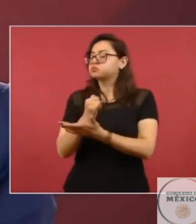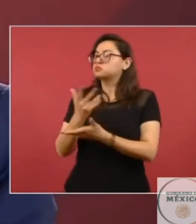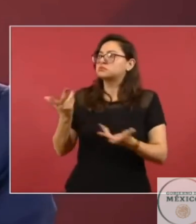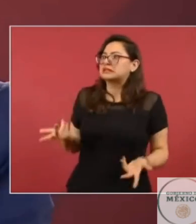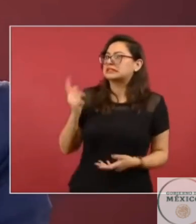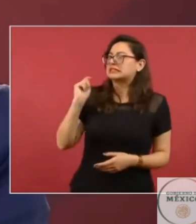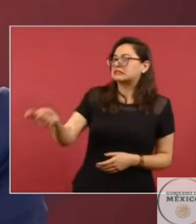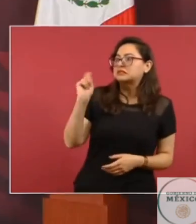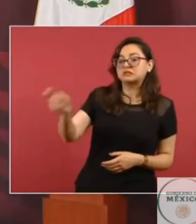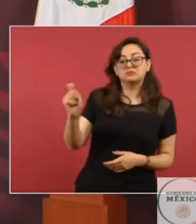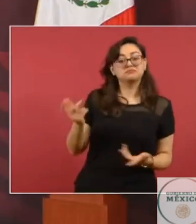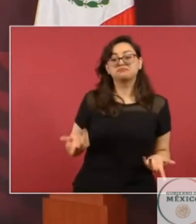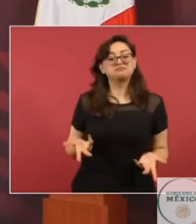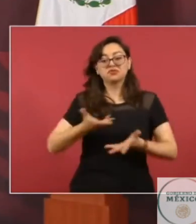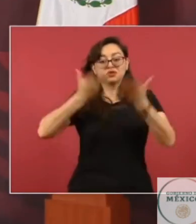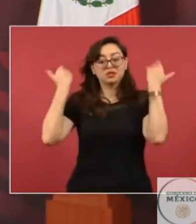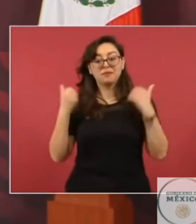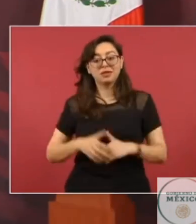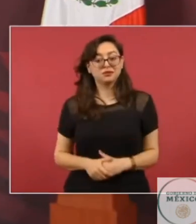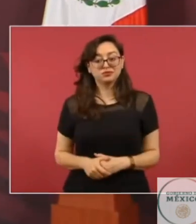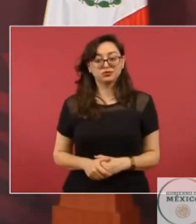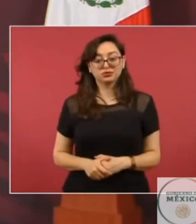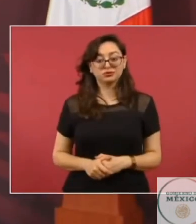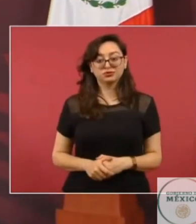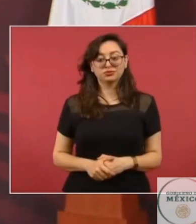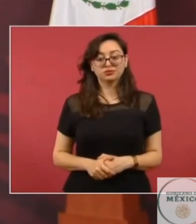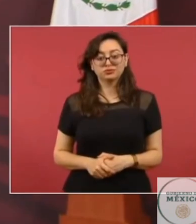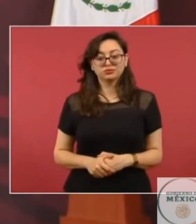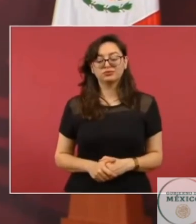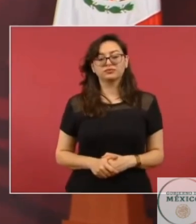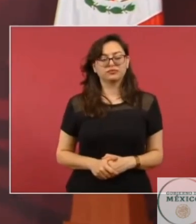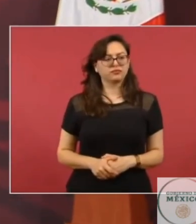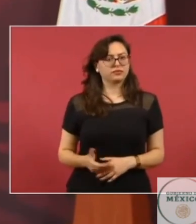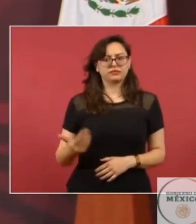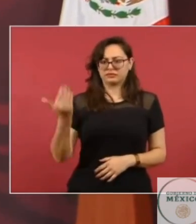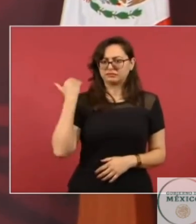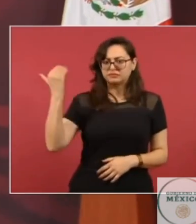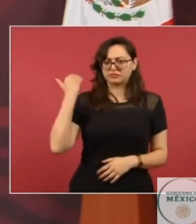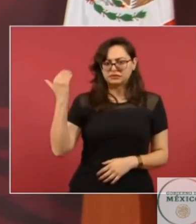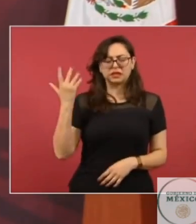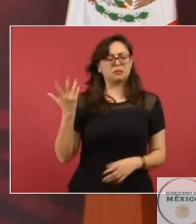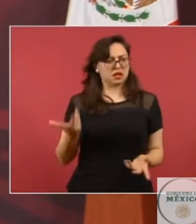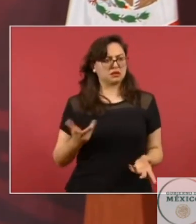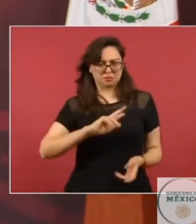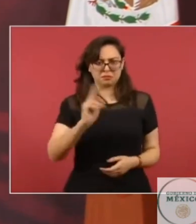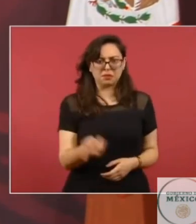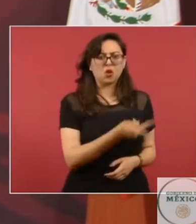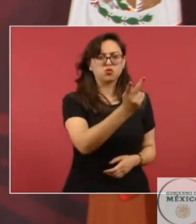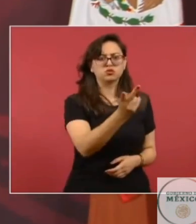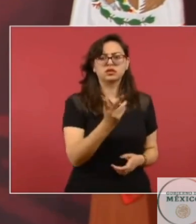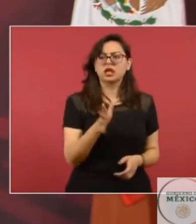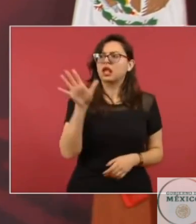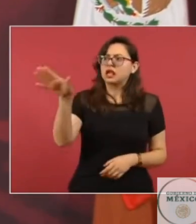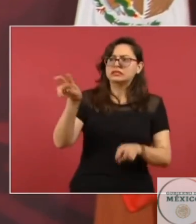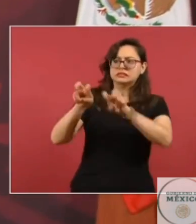nada. Bueno, hace unos días hicimos aquí una pregunta, si conocían los nombres de